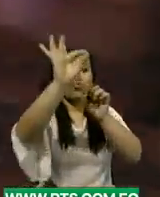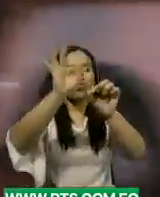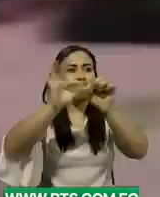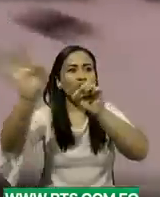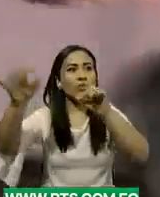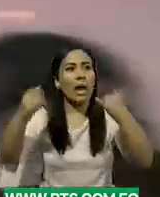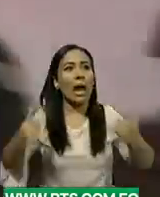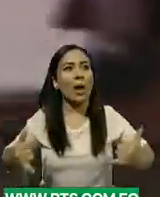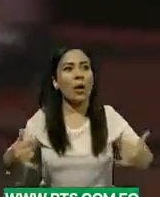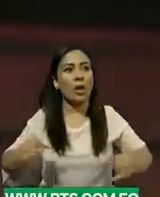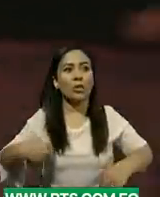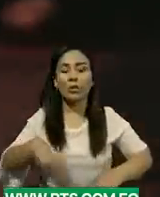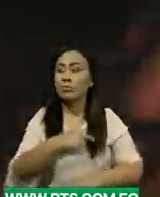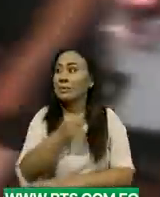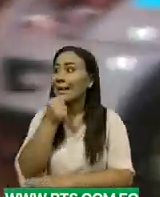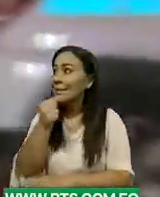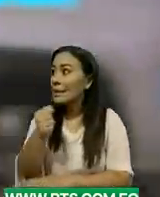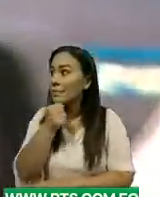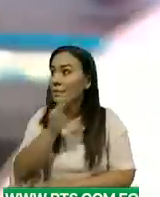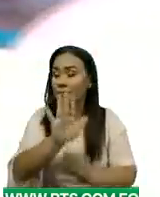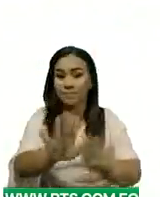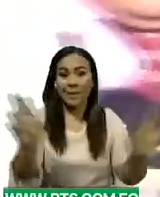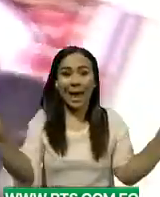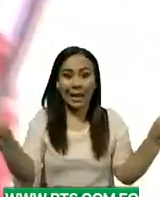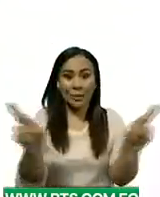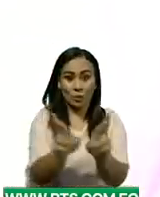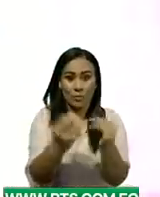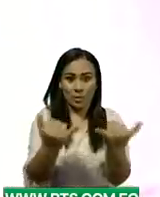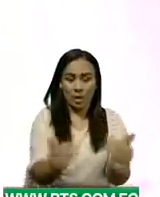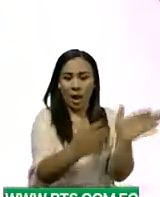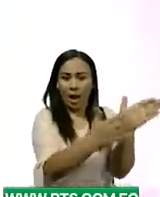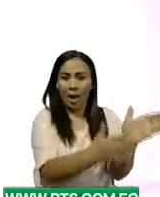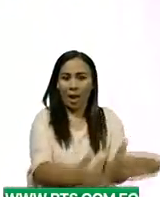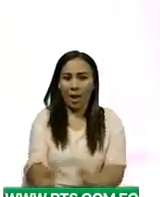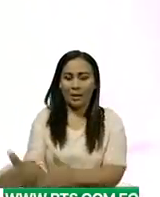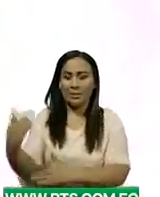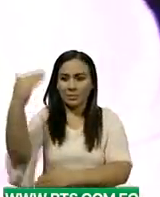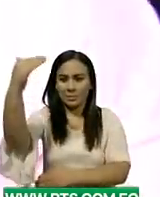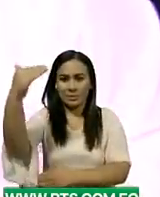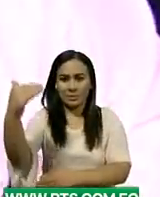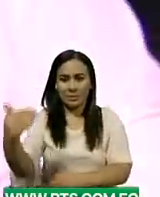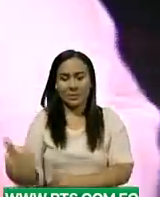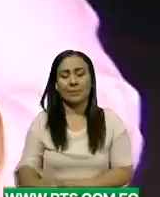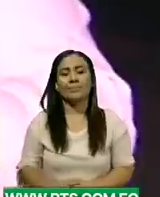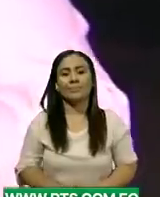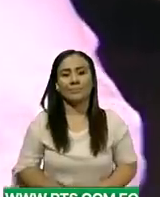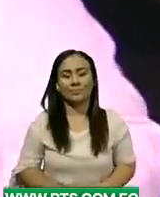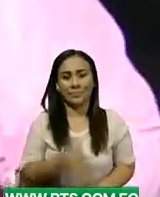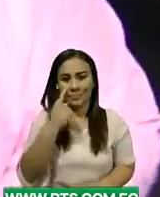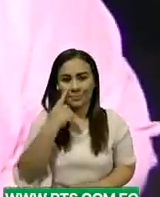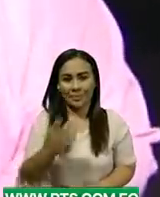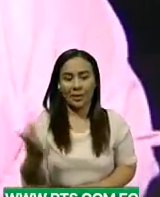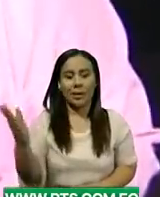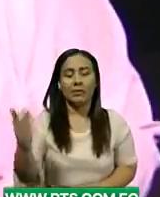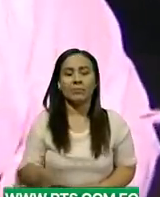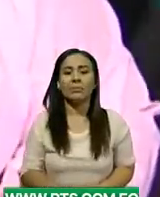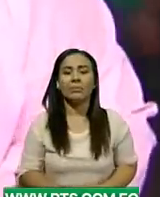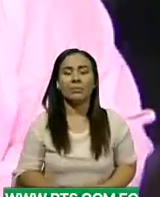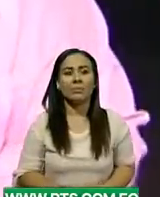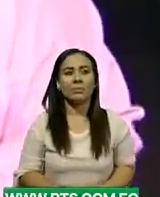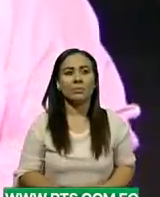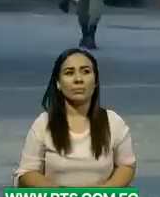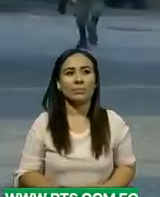Hemos realizado un reportaje para que ustedes puedan apreciar cómo se está llevando a cabo este proceso. Veamos.